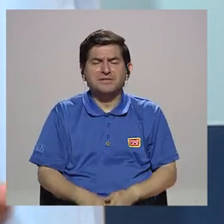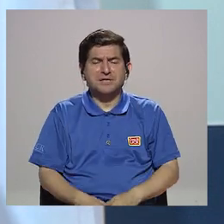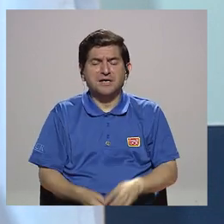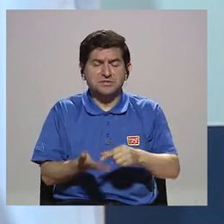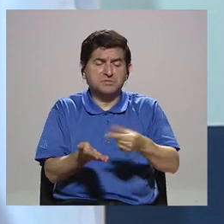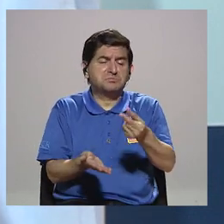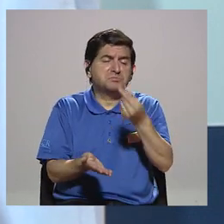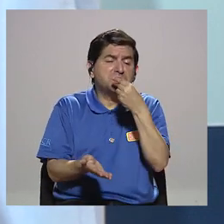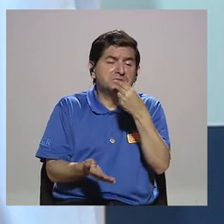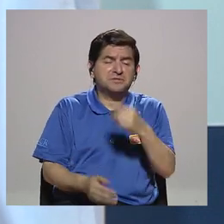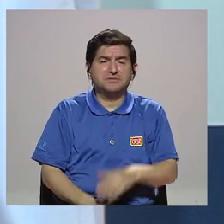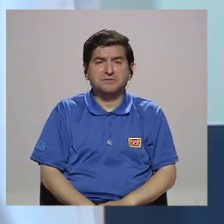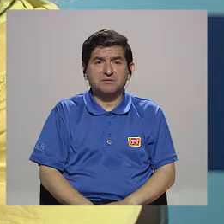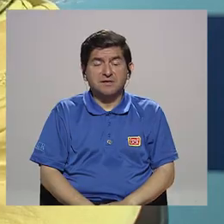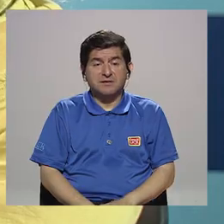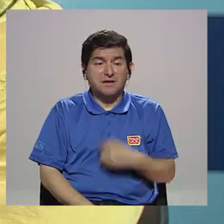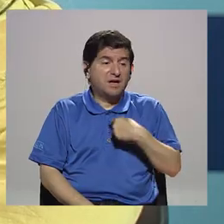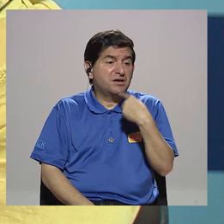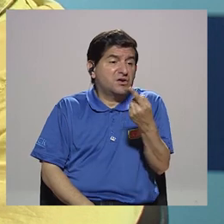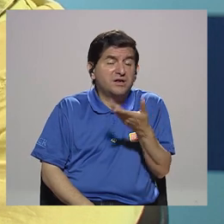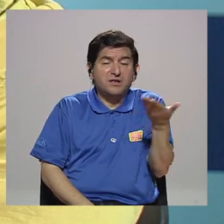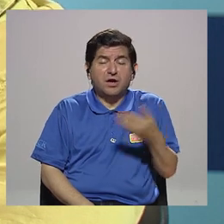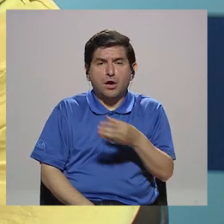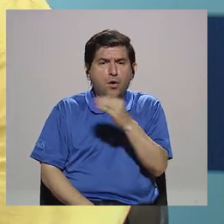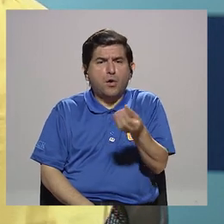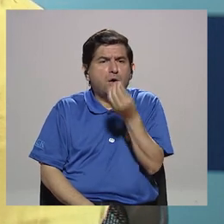una pastilla, sí, o algún alimento.